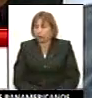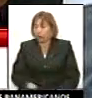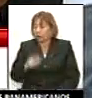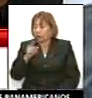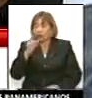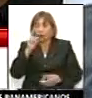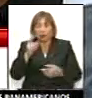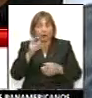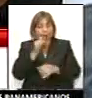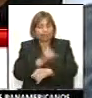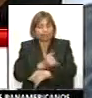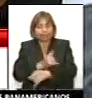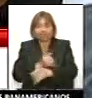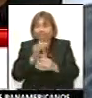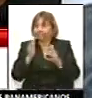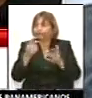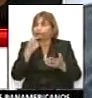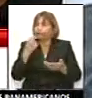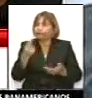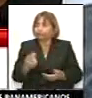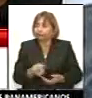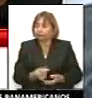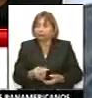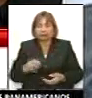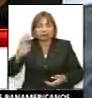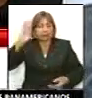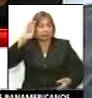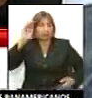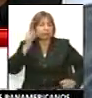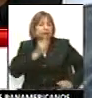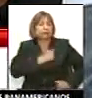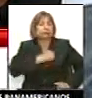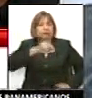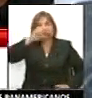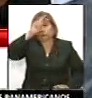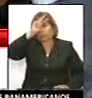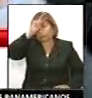las instituciones que son afectadas, la Policía Nacional del Perú.